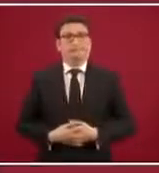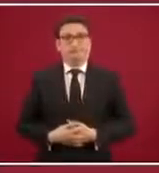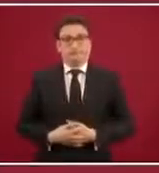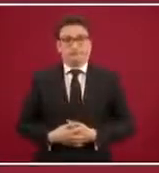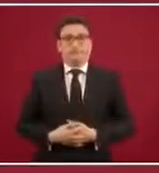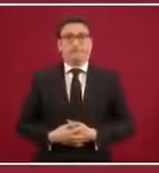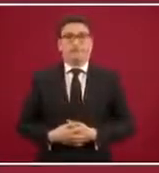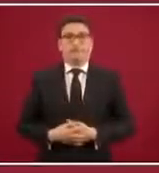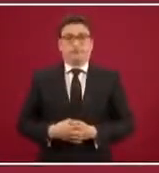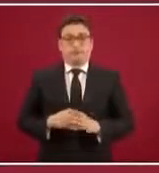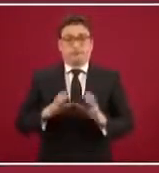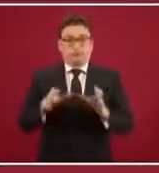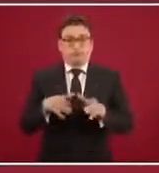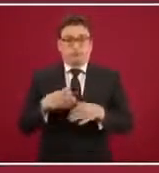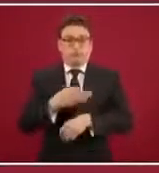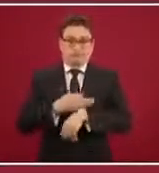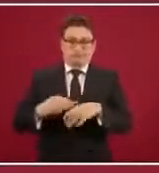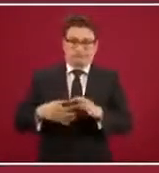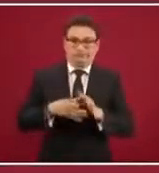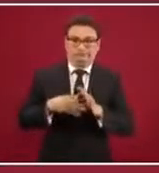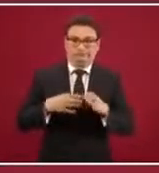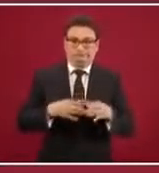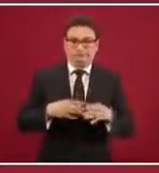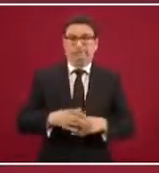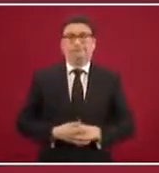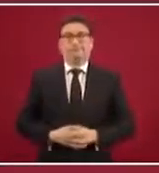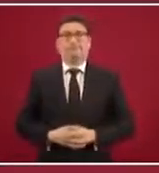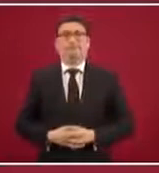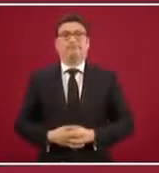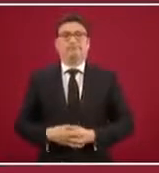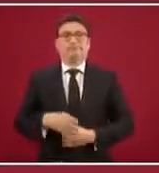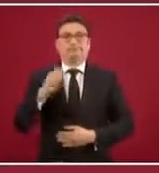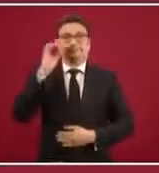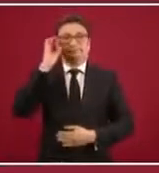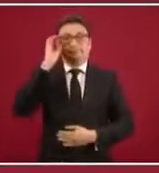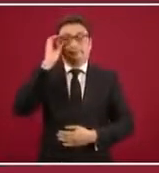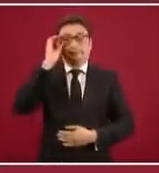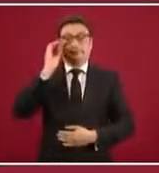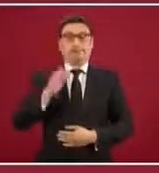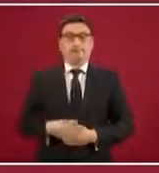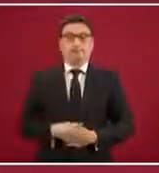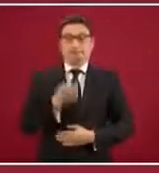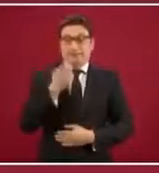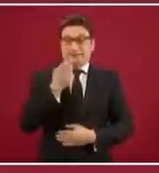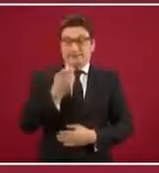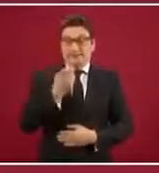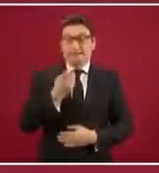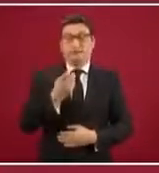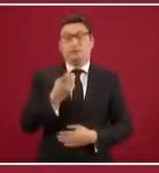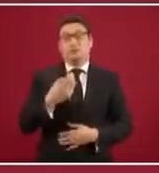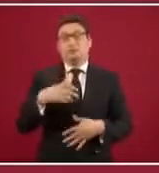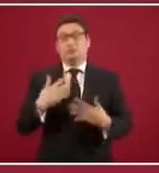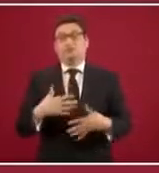con nuestras familias. Esto ha sido